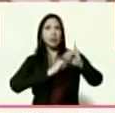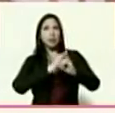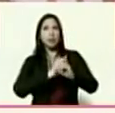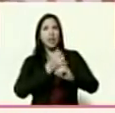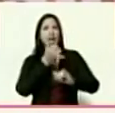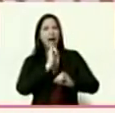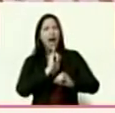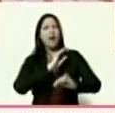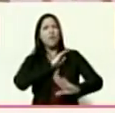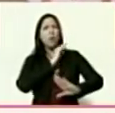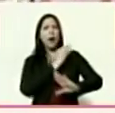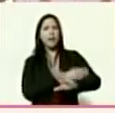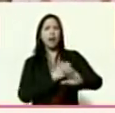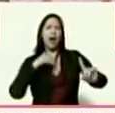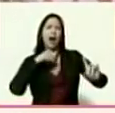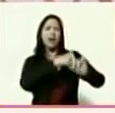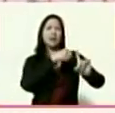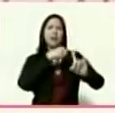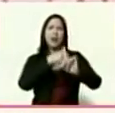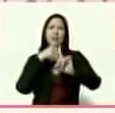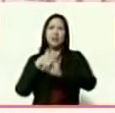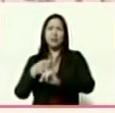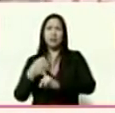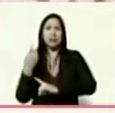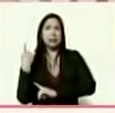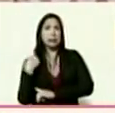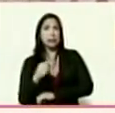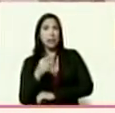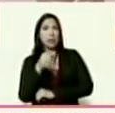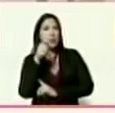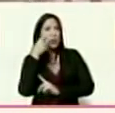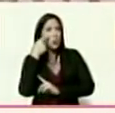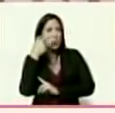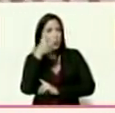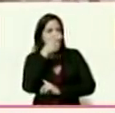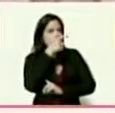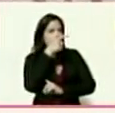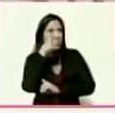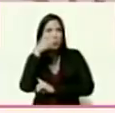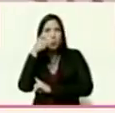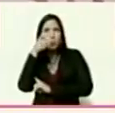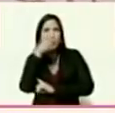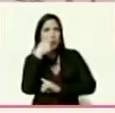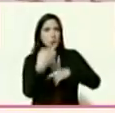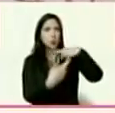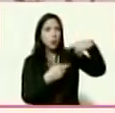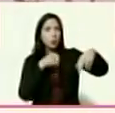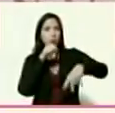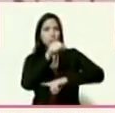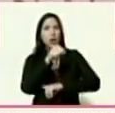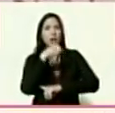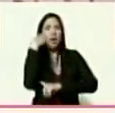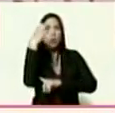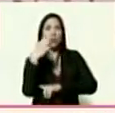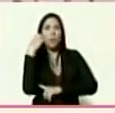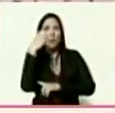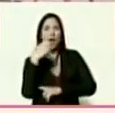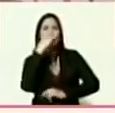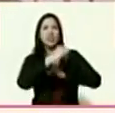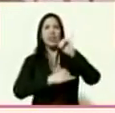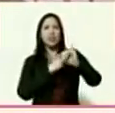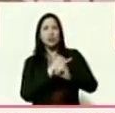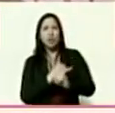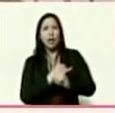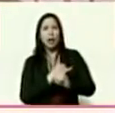fuerte arremetida que tiene blanco, sobre todo, la izquierda europea e internacional. Cuanto